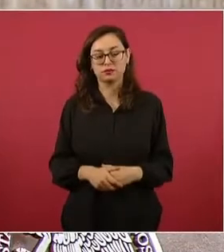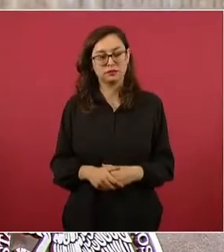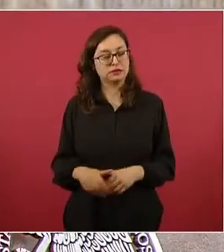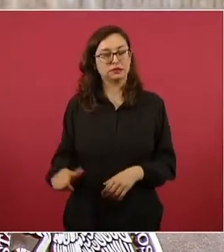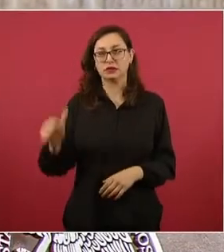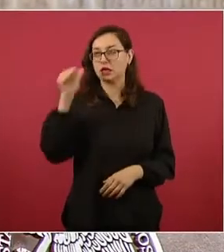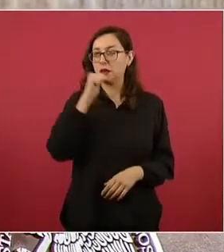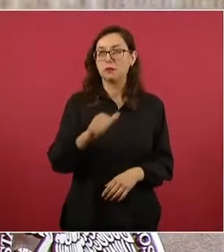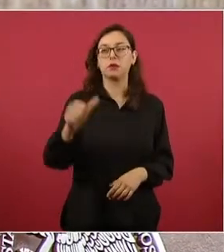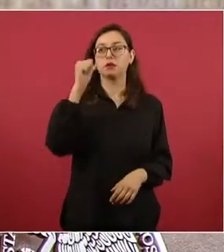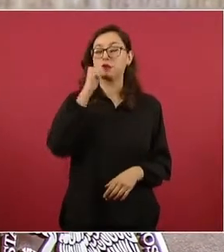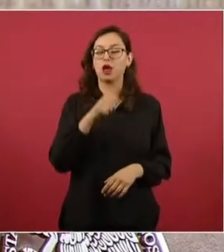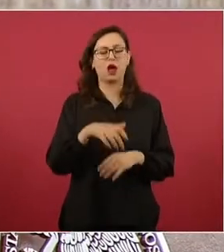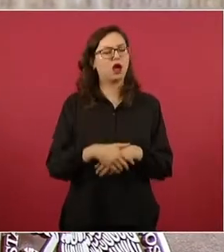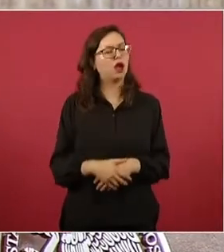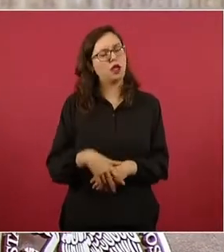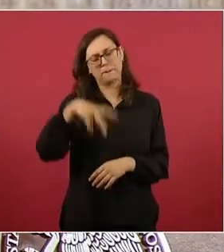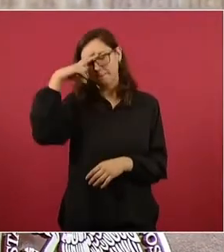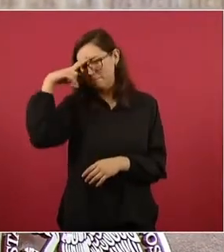México,